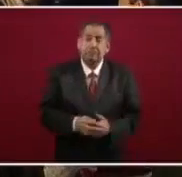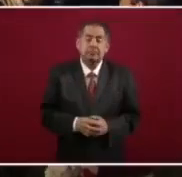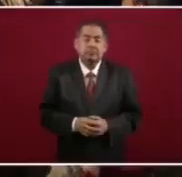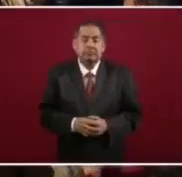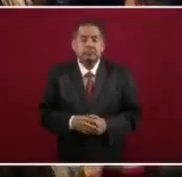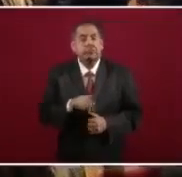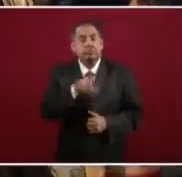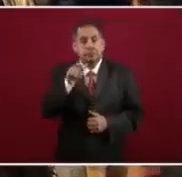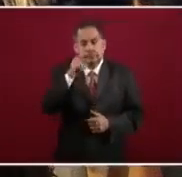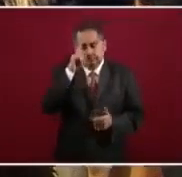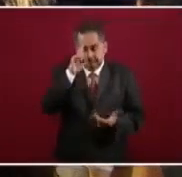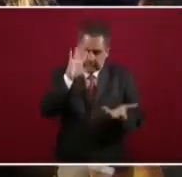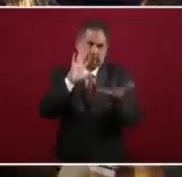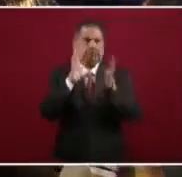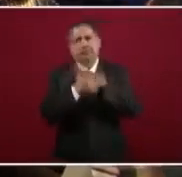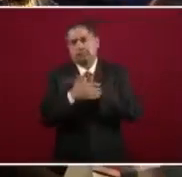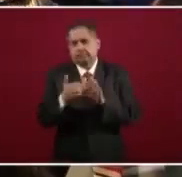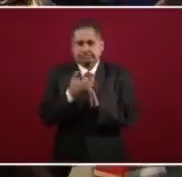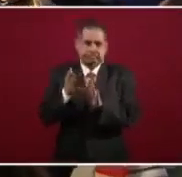luego cambio